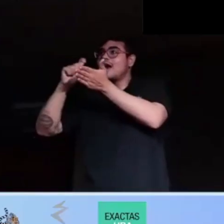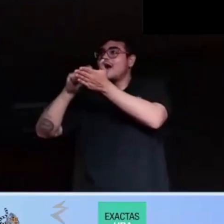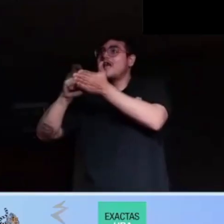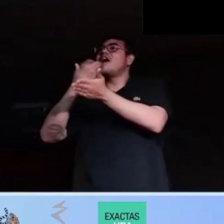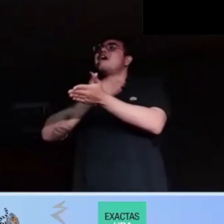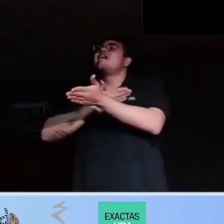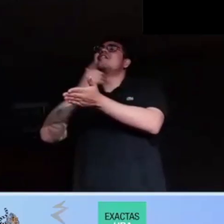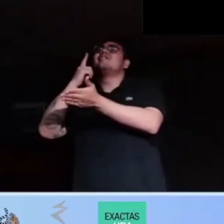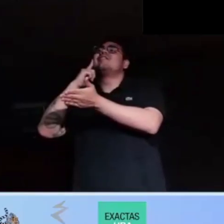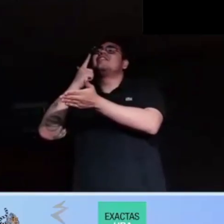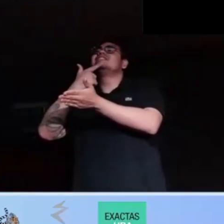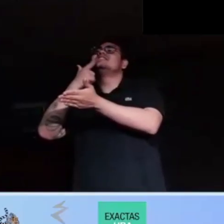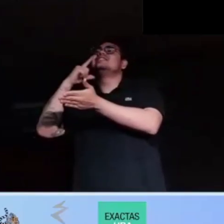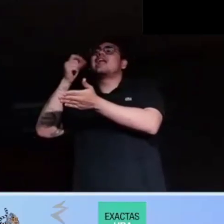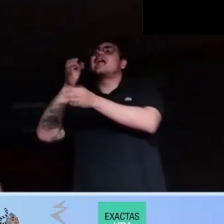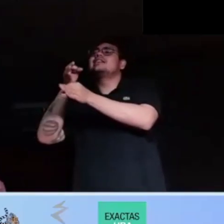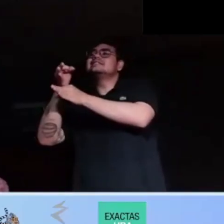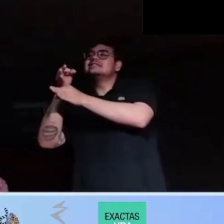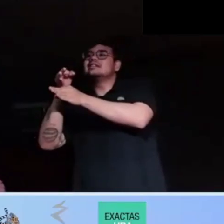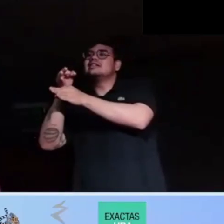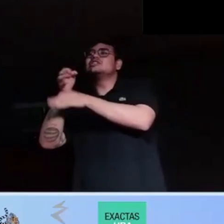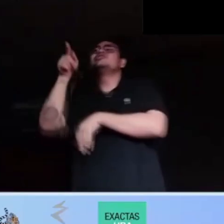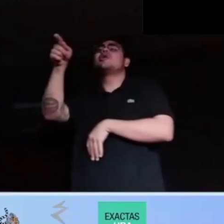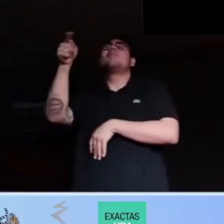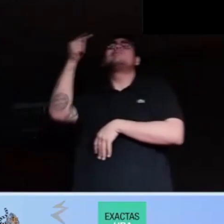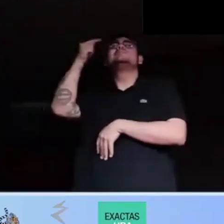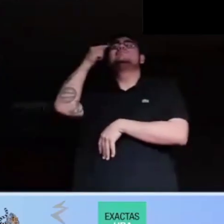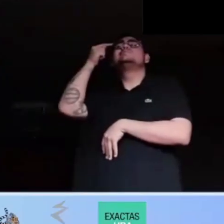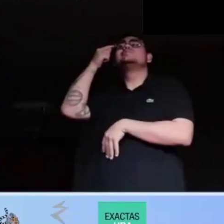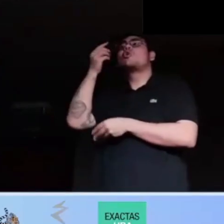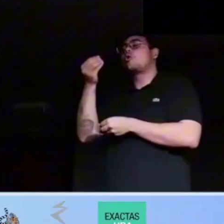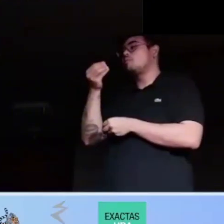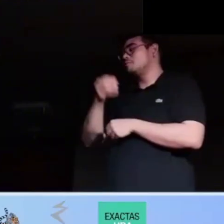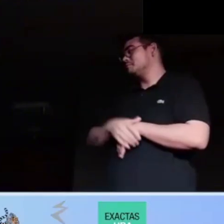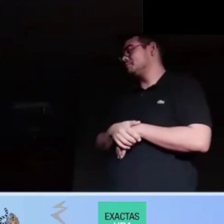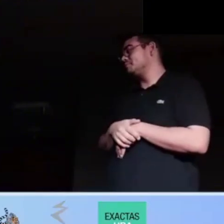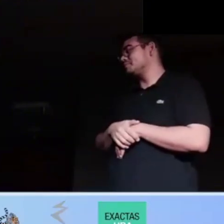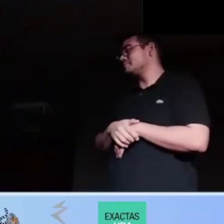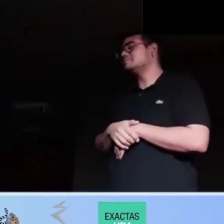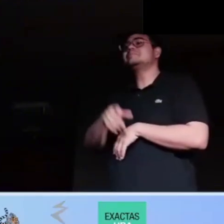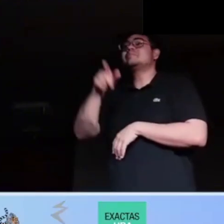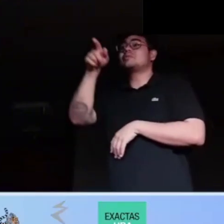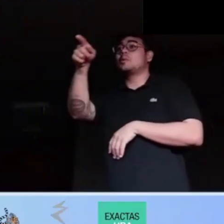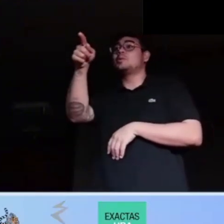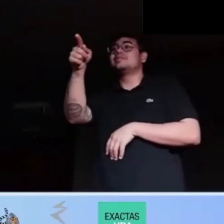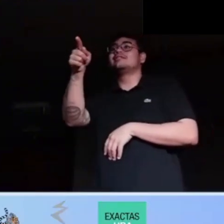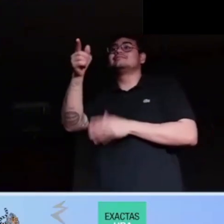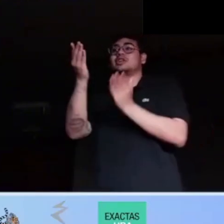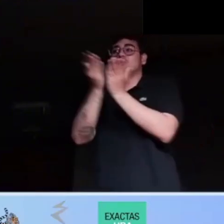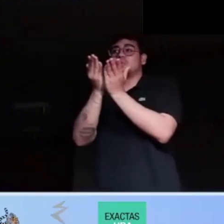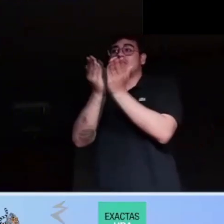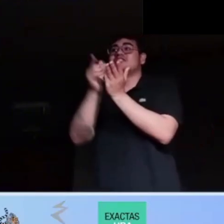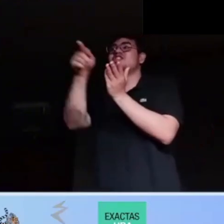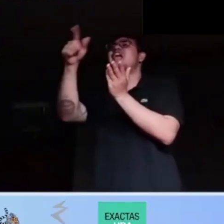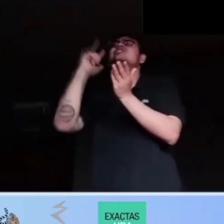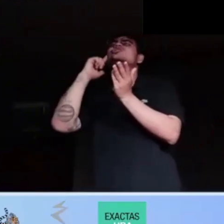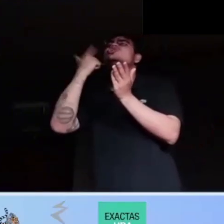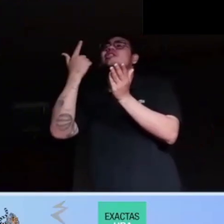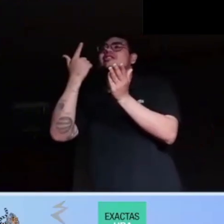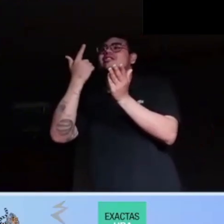nuevas aportaron los estudiantes sordos a eso? No sé, capaz que eso lo tendrán que decir ellos. Vamos a dar la mirada desde